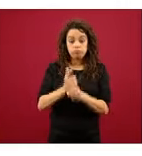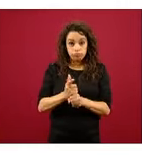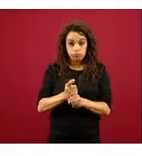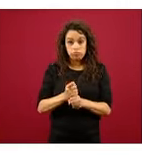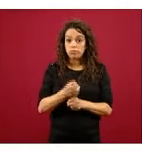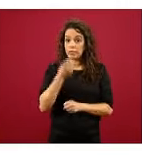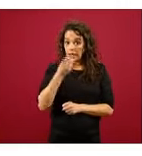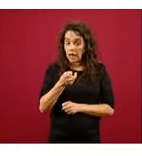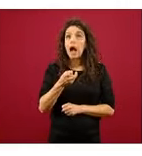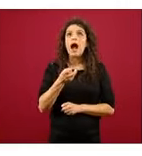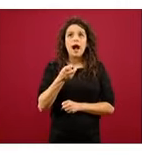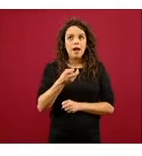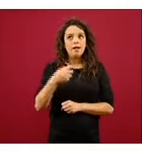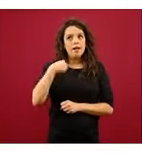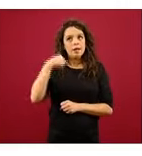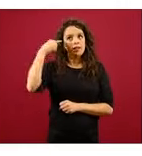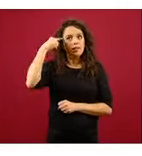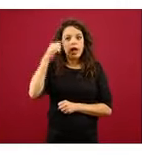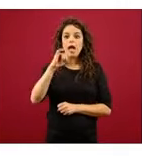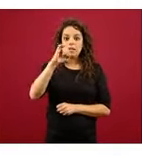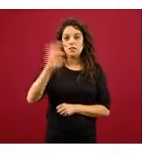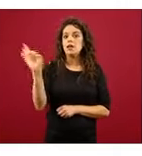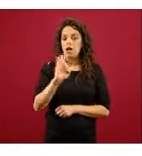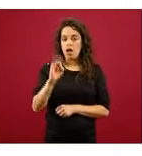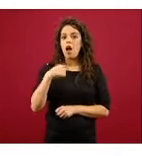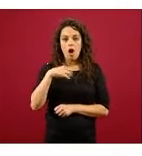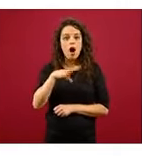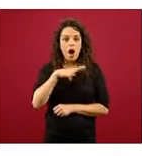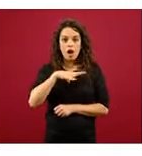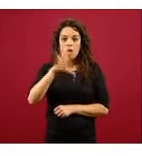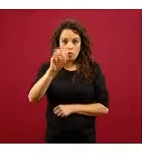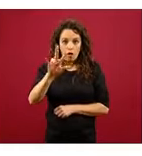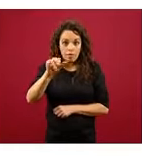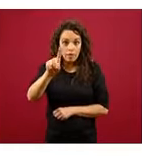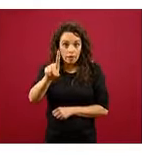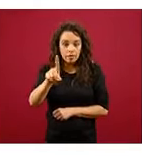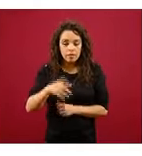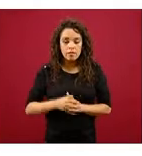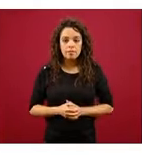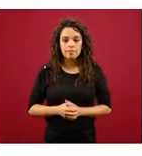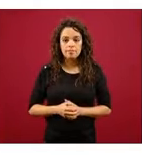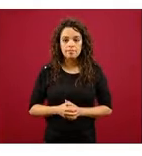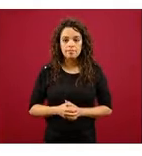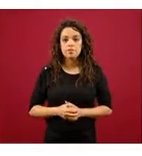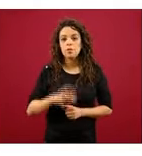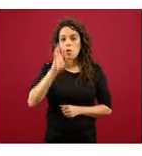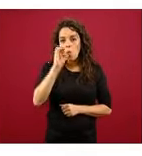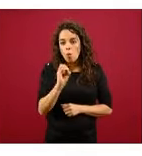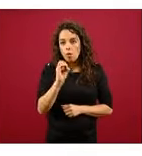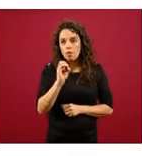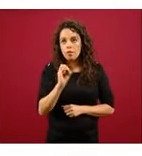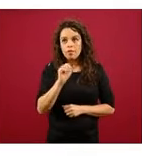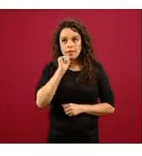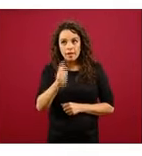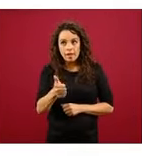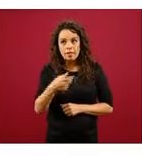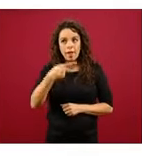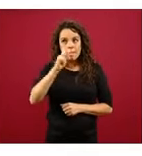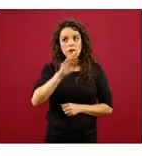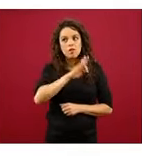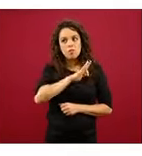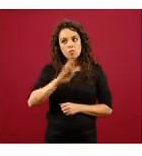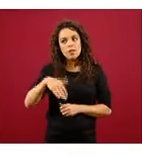puedo saber si tengo o no tengo COVID y orientarme un poco más hacia pensar en la enfermedad. Pero hay algo muy